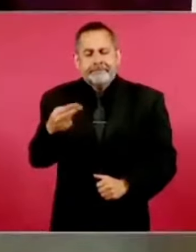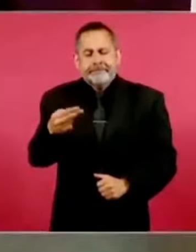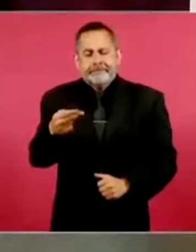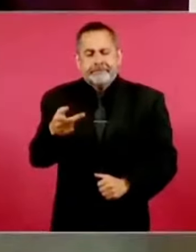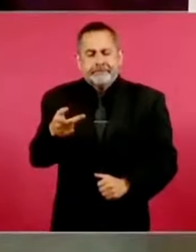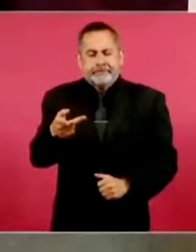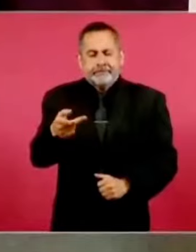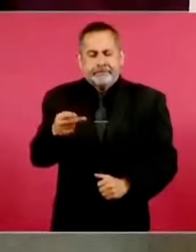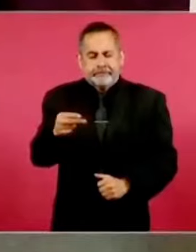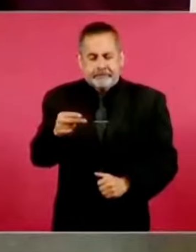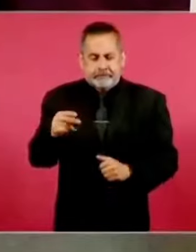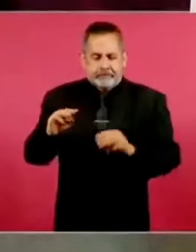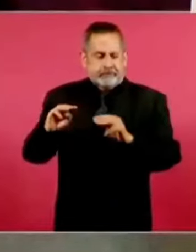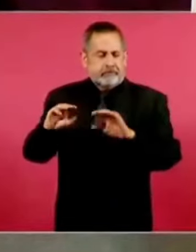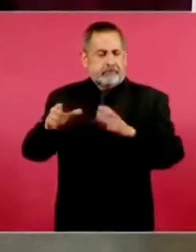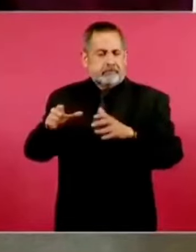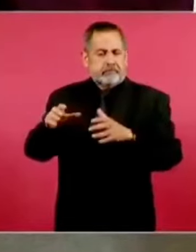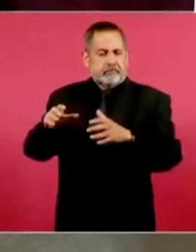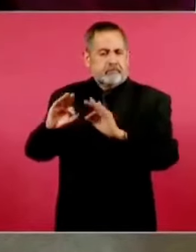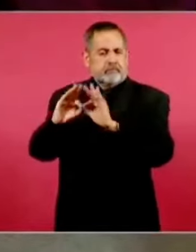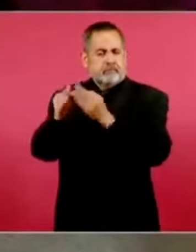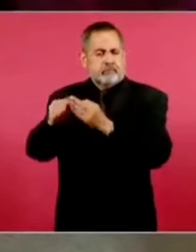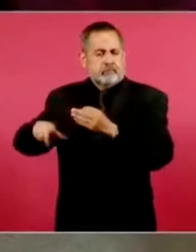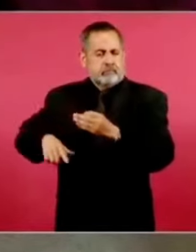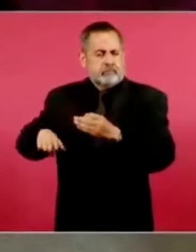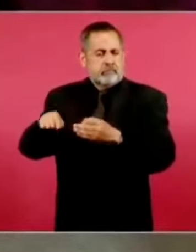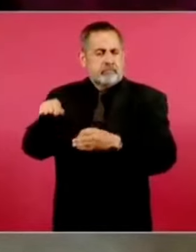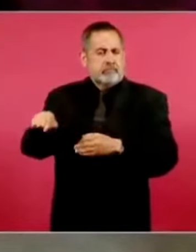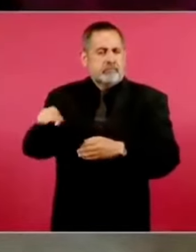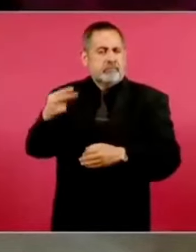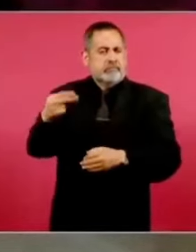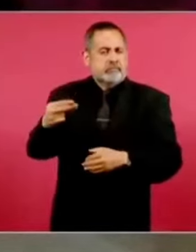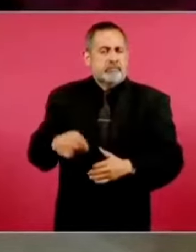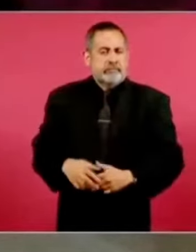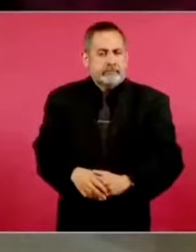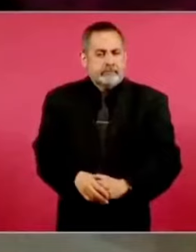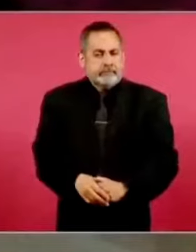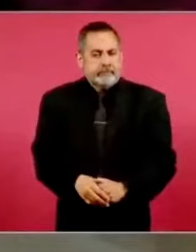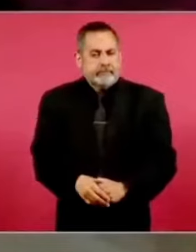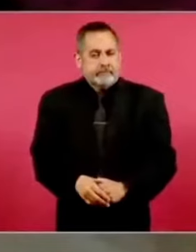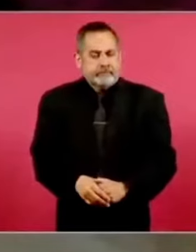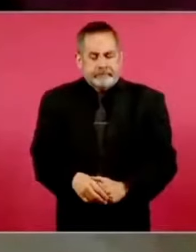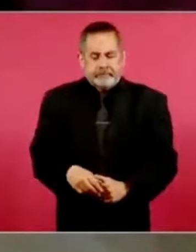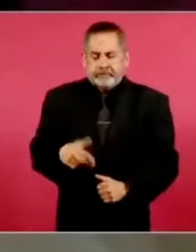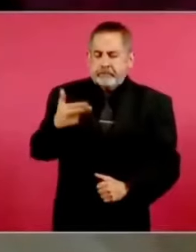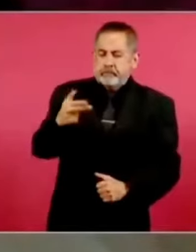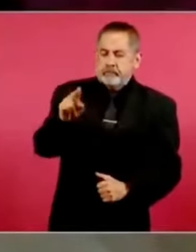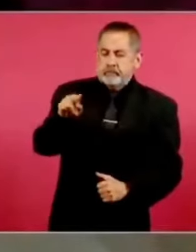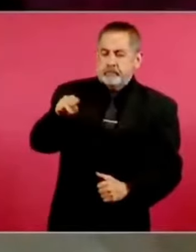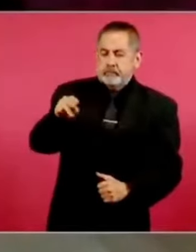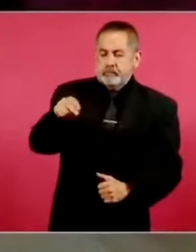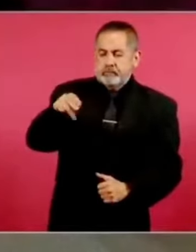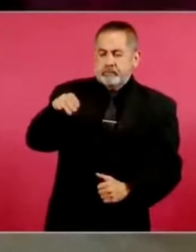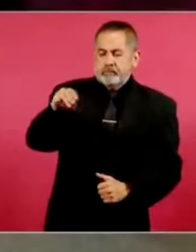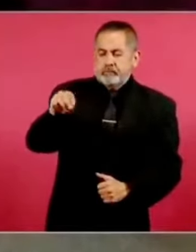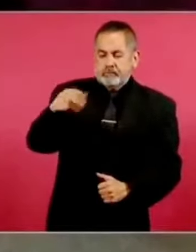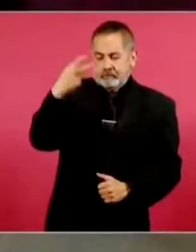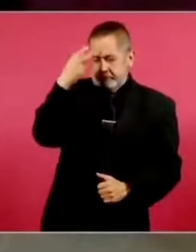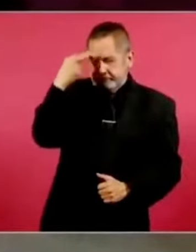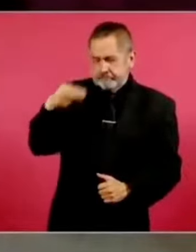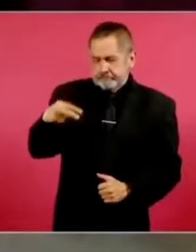¿cómo se llama el modelo? Gracias. Humanismo. Eso es, humanismo mexicano.